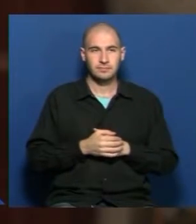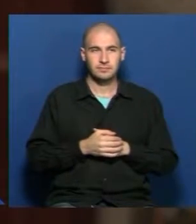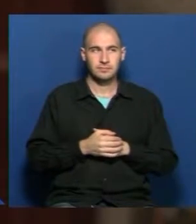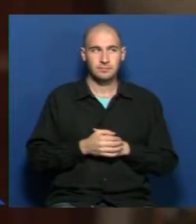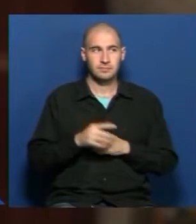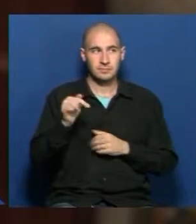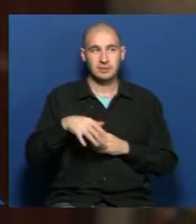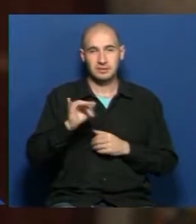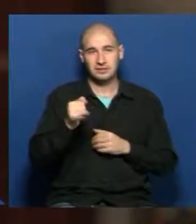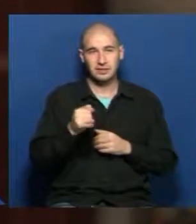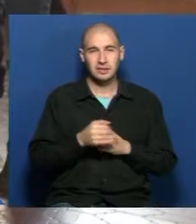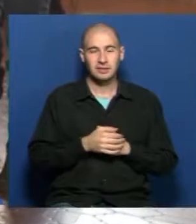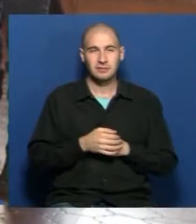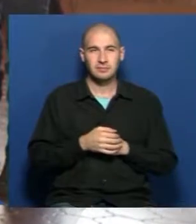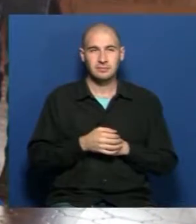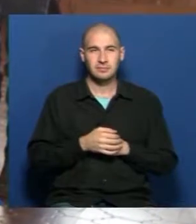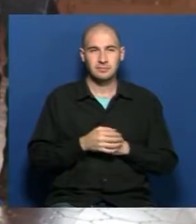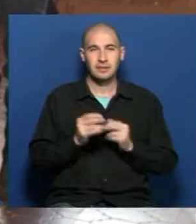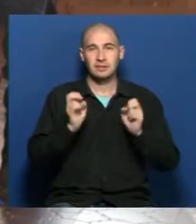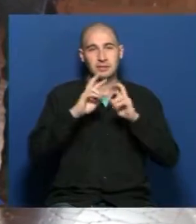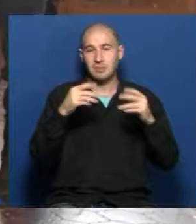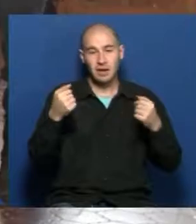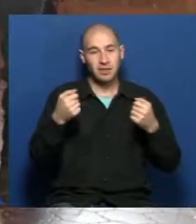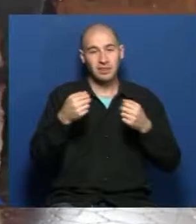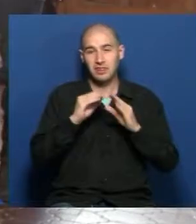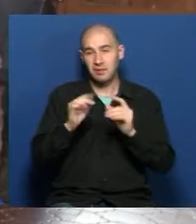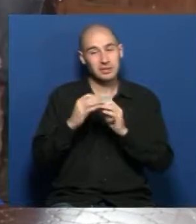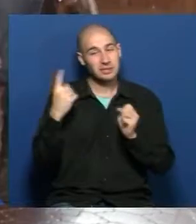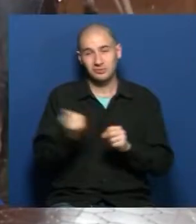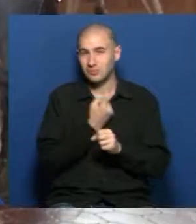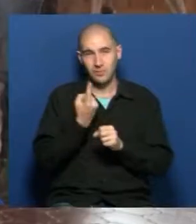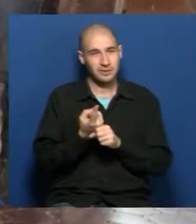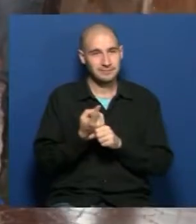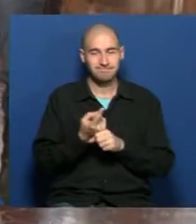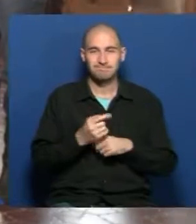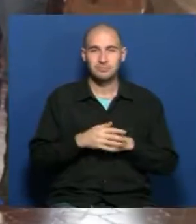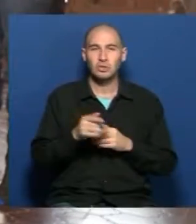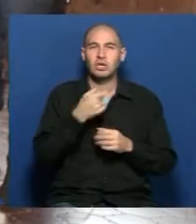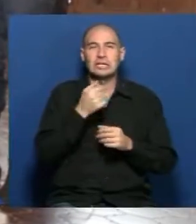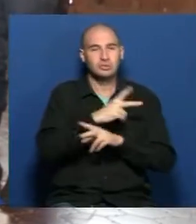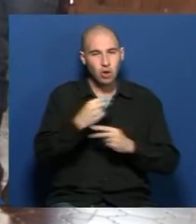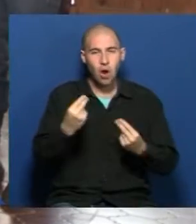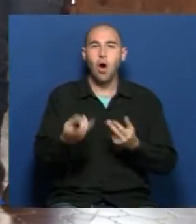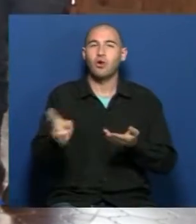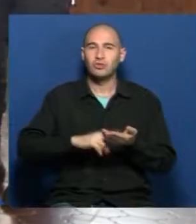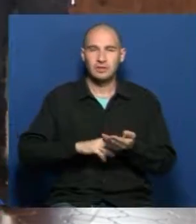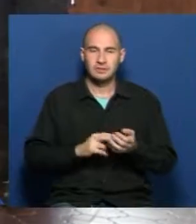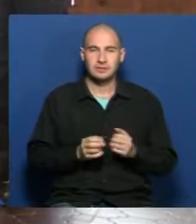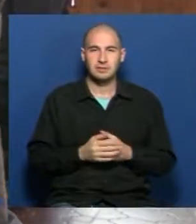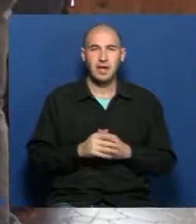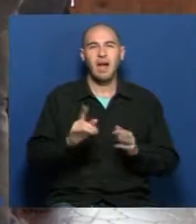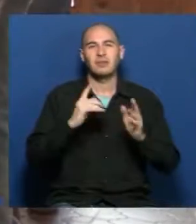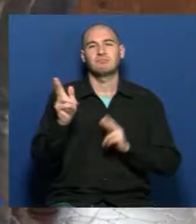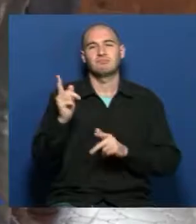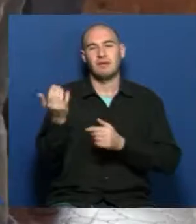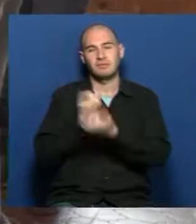Este sí, es un tema innegociable porque es uno de los ejes de la... No queremos volver a repetir y por ahí nos